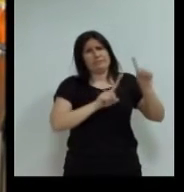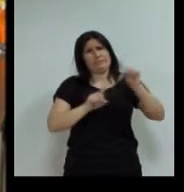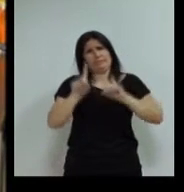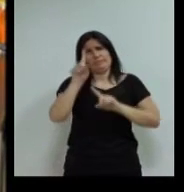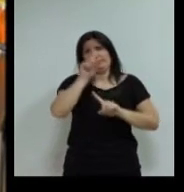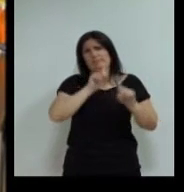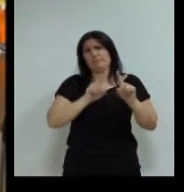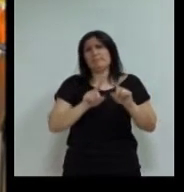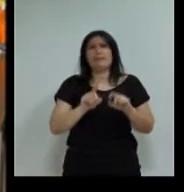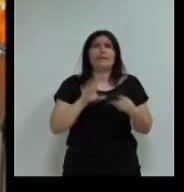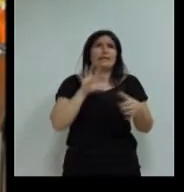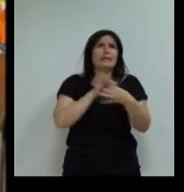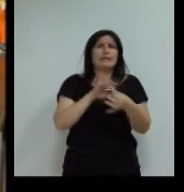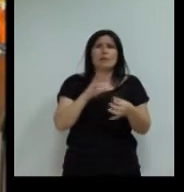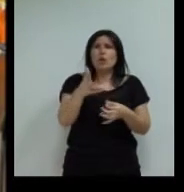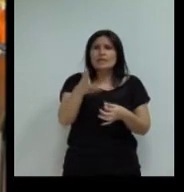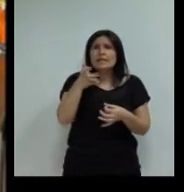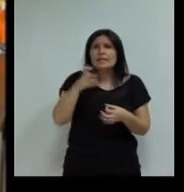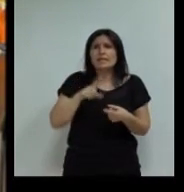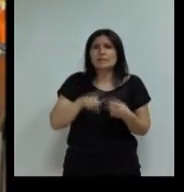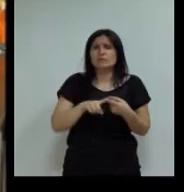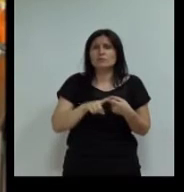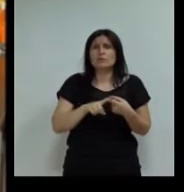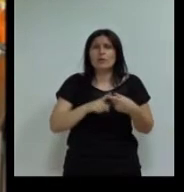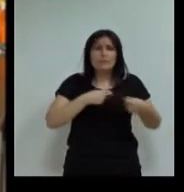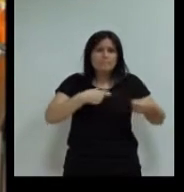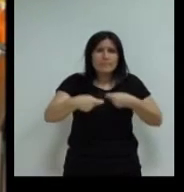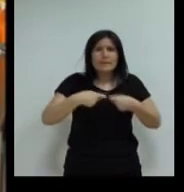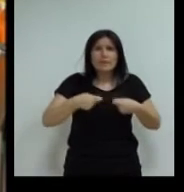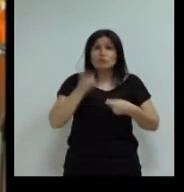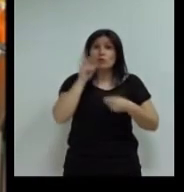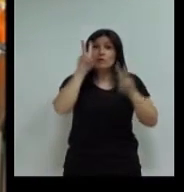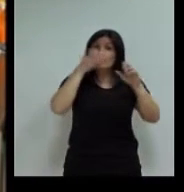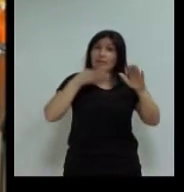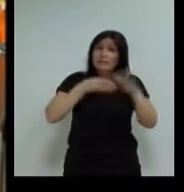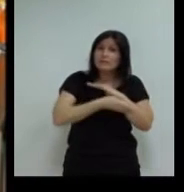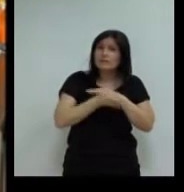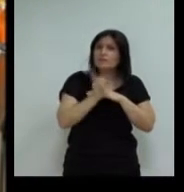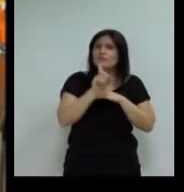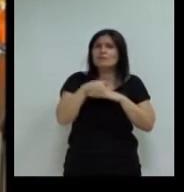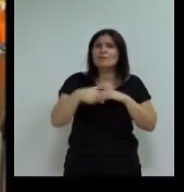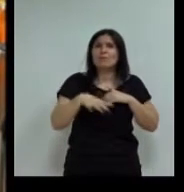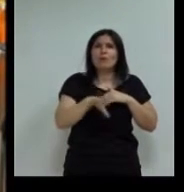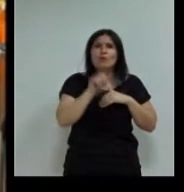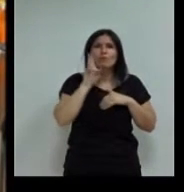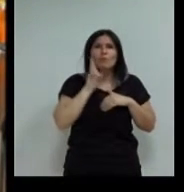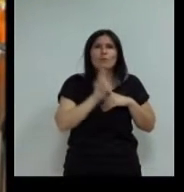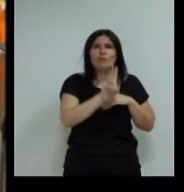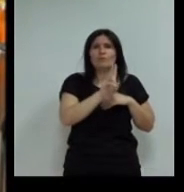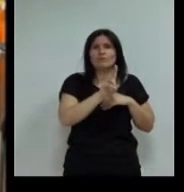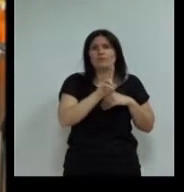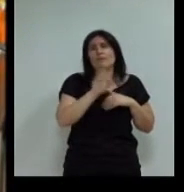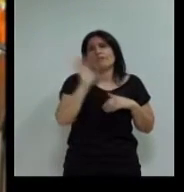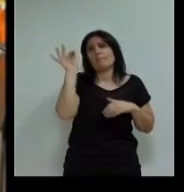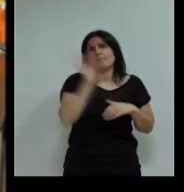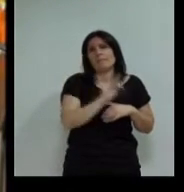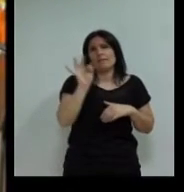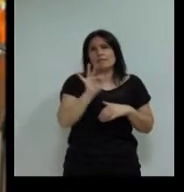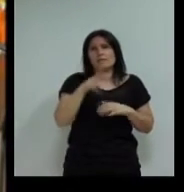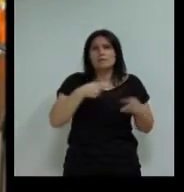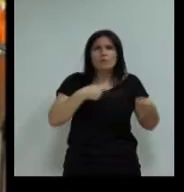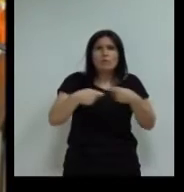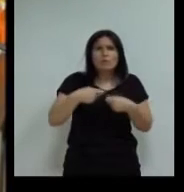Problemas de derechos. El mercado, pero no solo para la accesibilidad, sino para el consumo online de películas, es un mercado